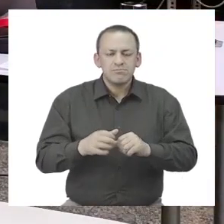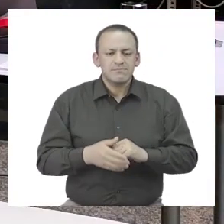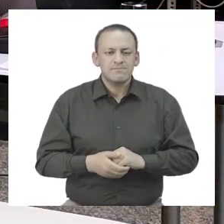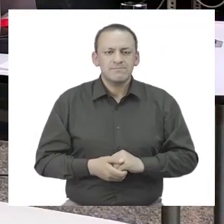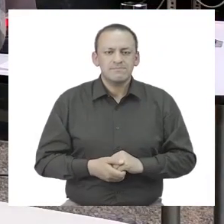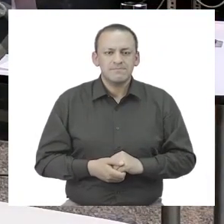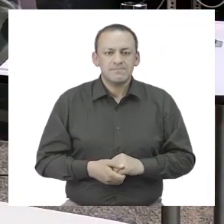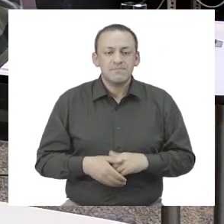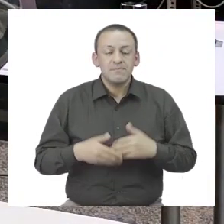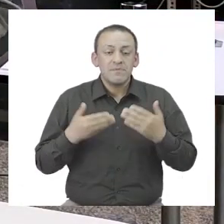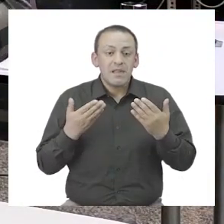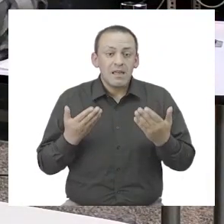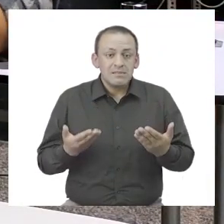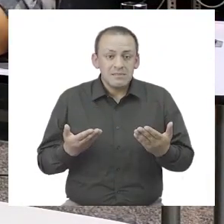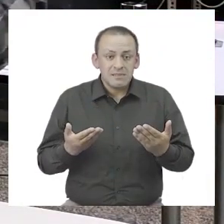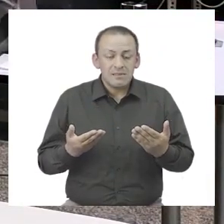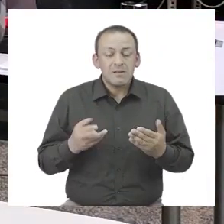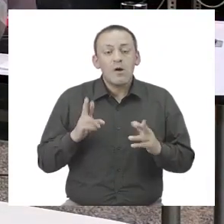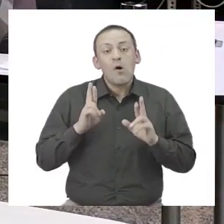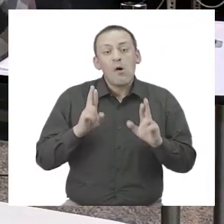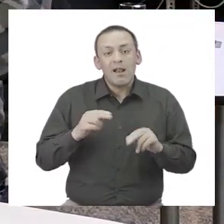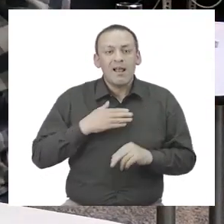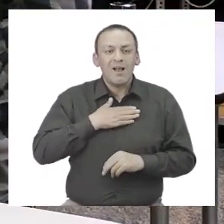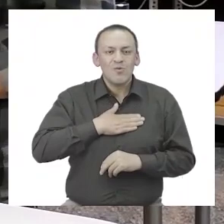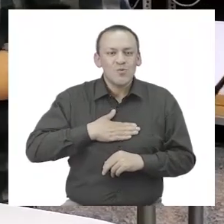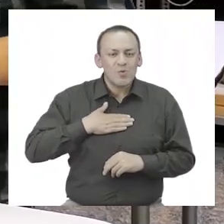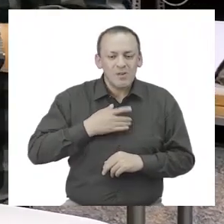colonia. Así que espero que le haya